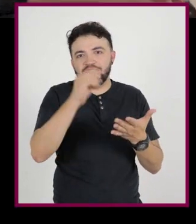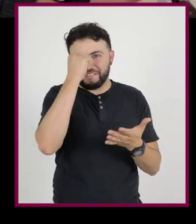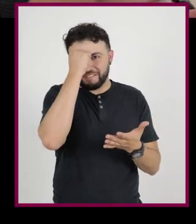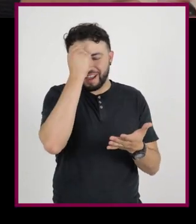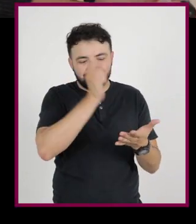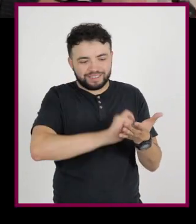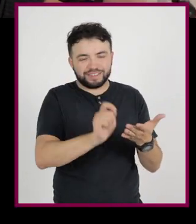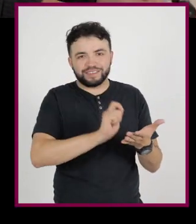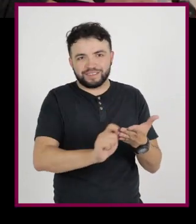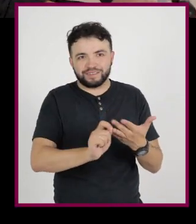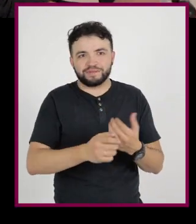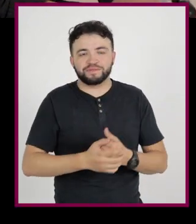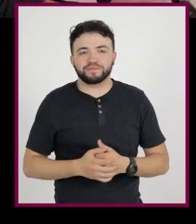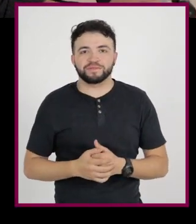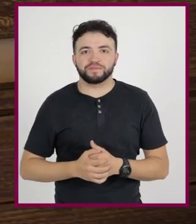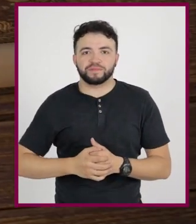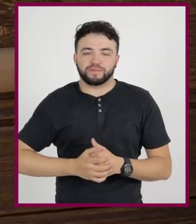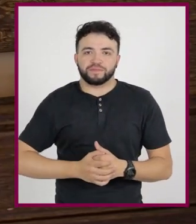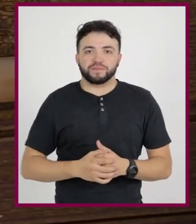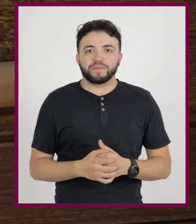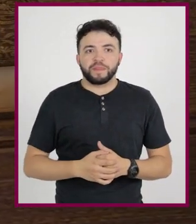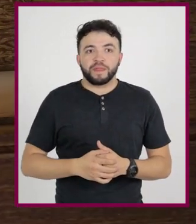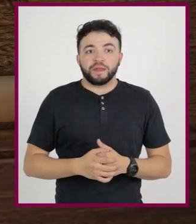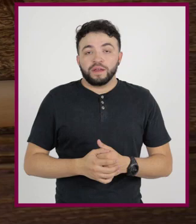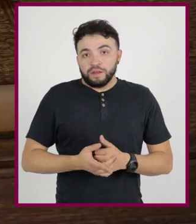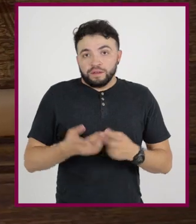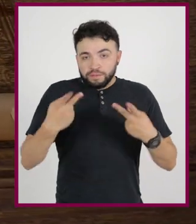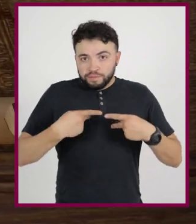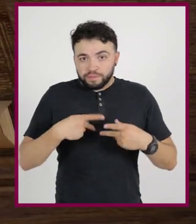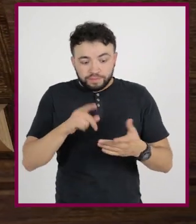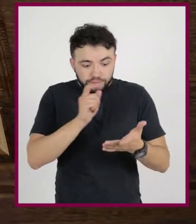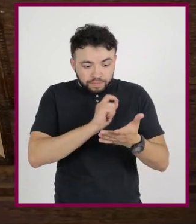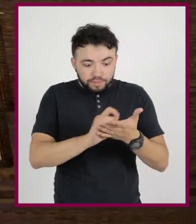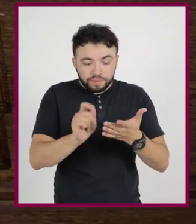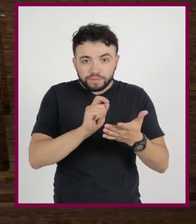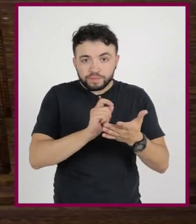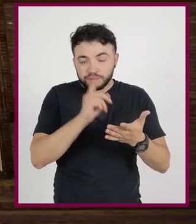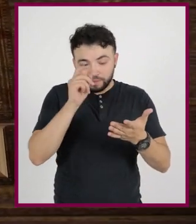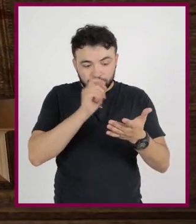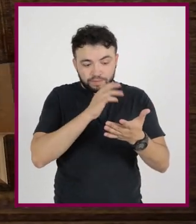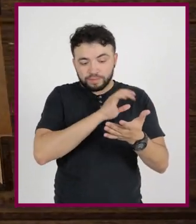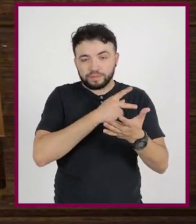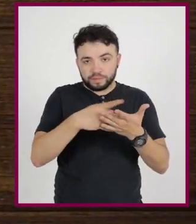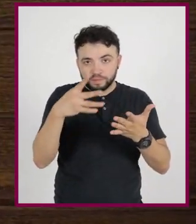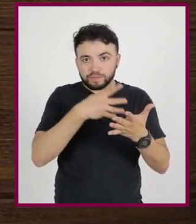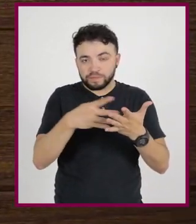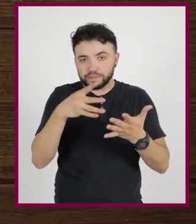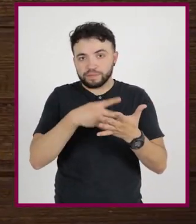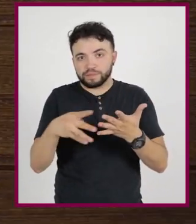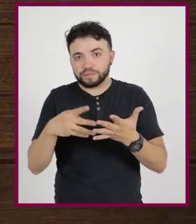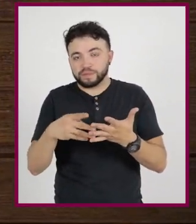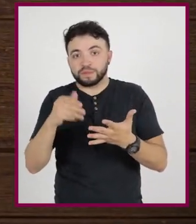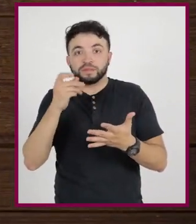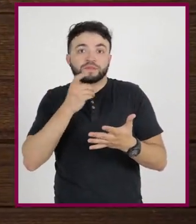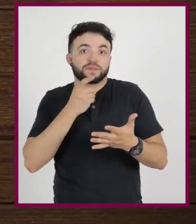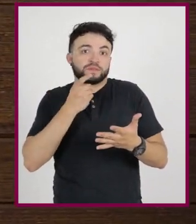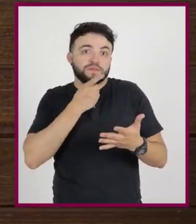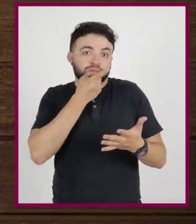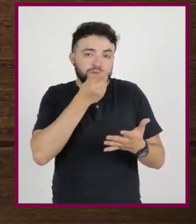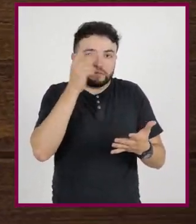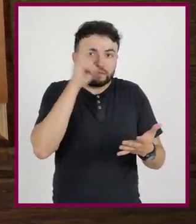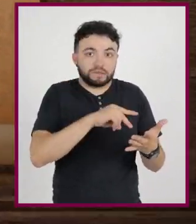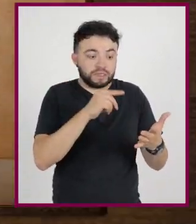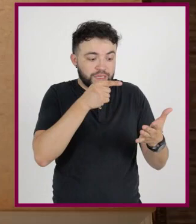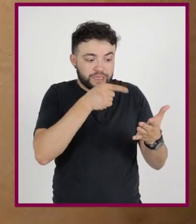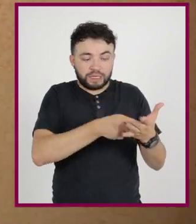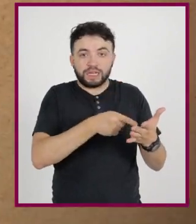spoiler. El lector o lectora de un texto literario debe saber que, en realidad, los hechos narrados